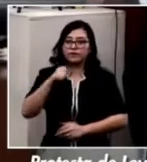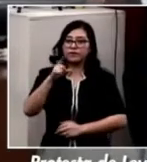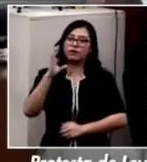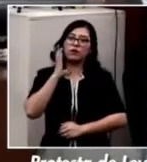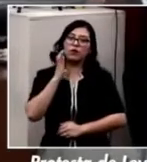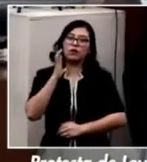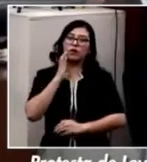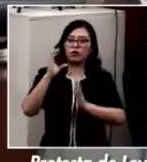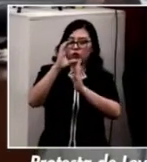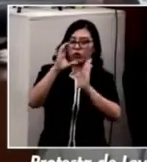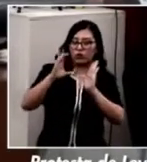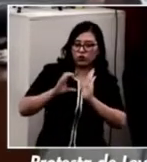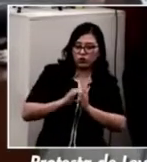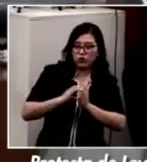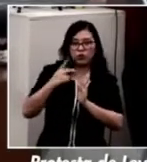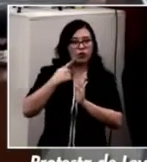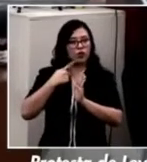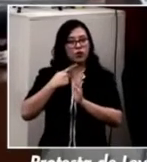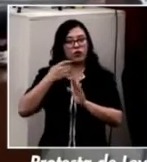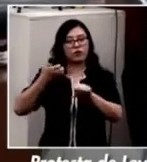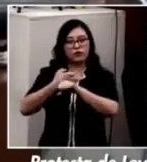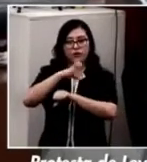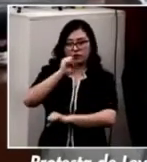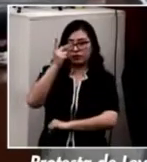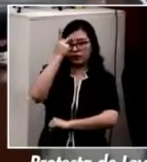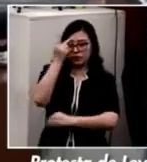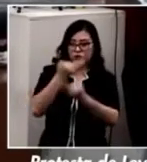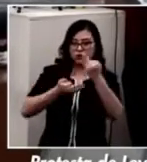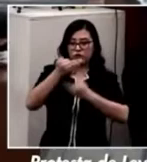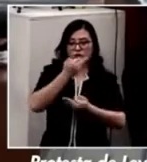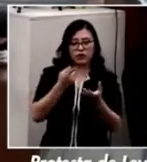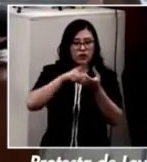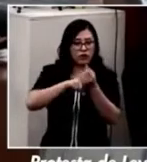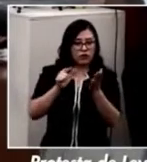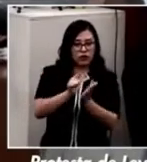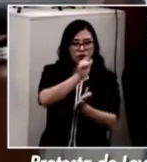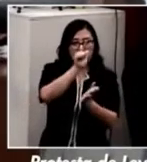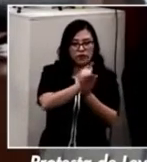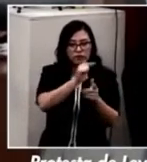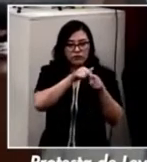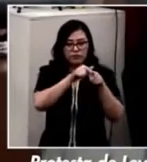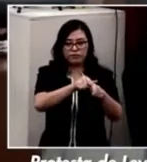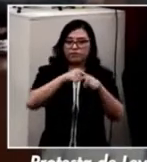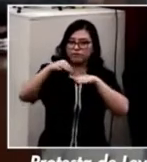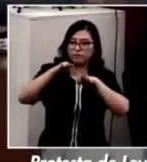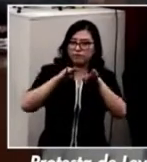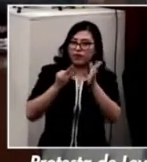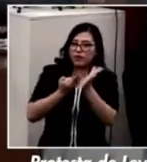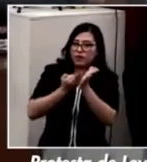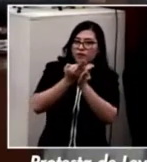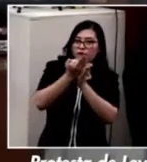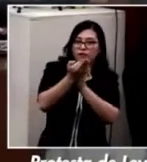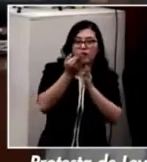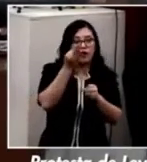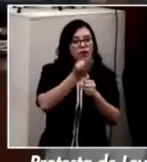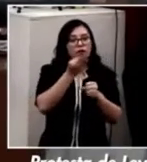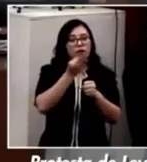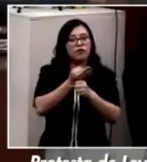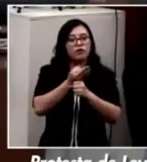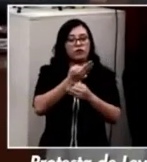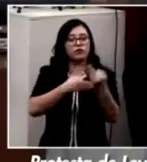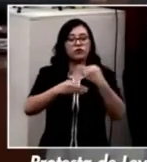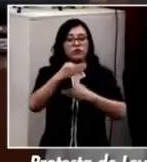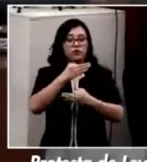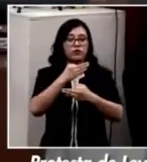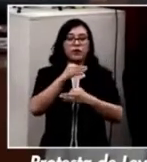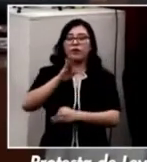fundamental para el buen desempeño de esta actividad. No es un trabajo fácil, sin embargo, lo asumo con toda la